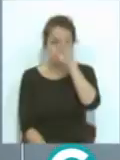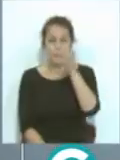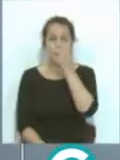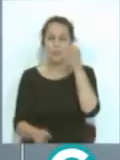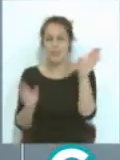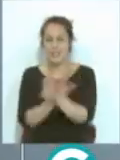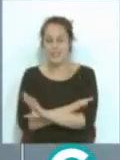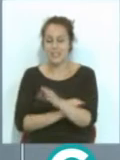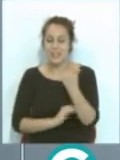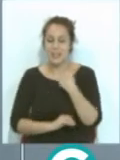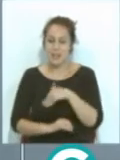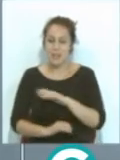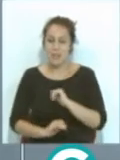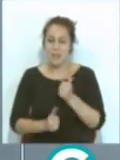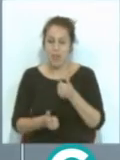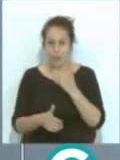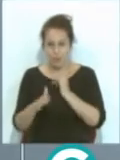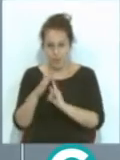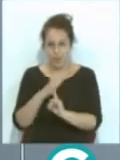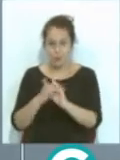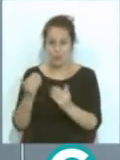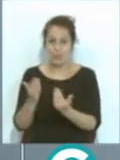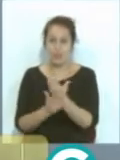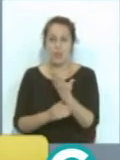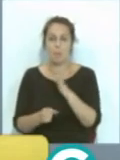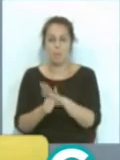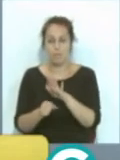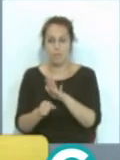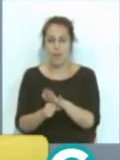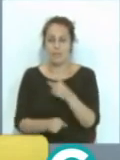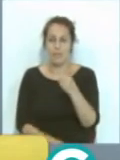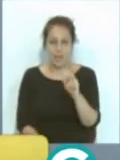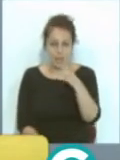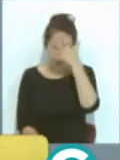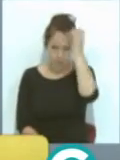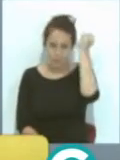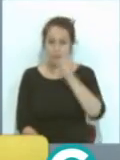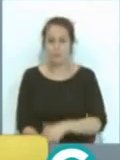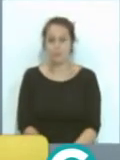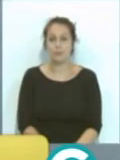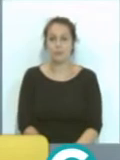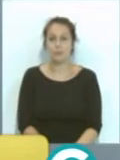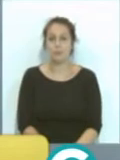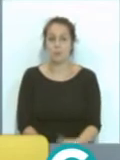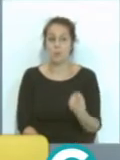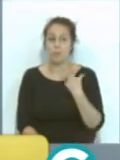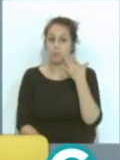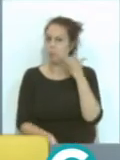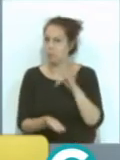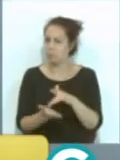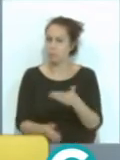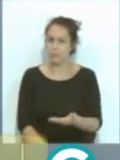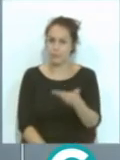Hola, muy buenas noches. Ya estamos en este submarino del día martes 20 de abril. Una fecha